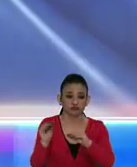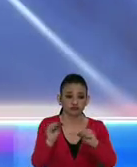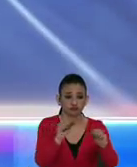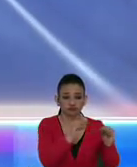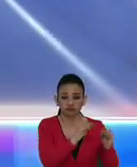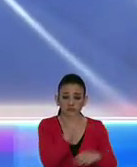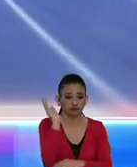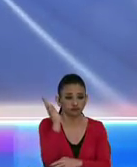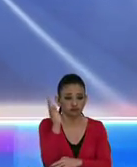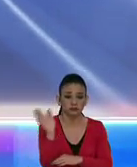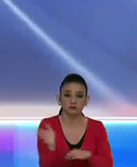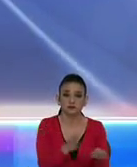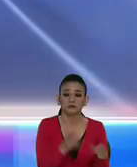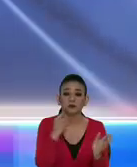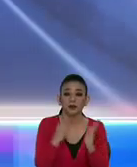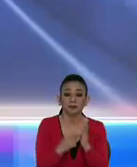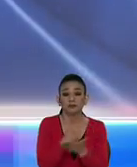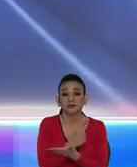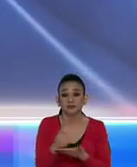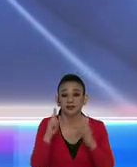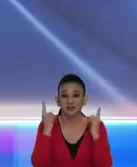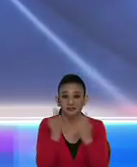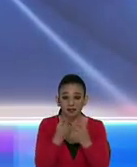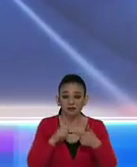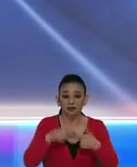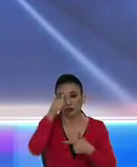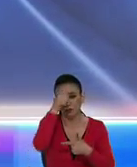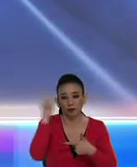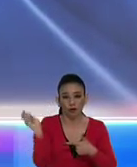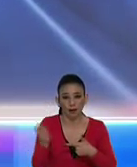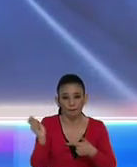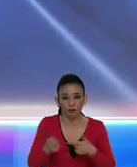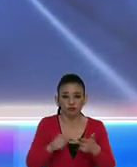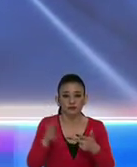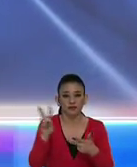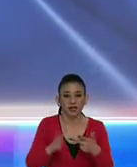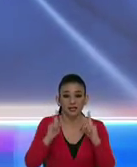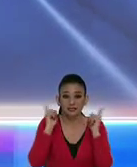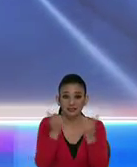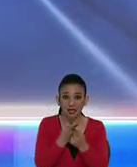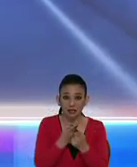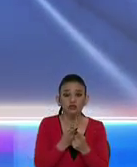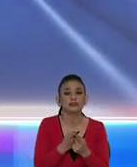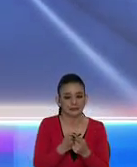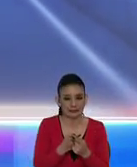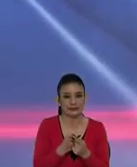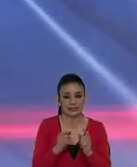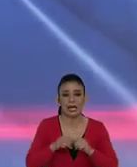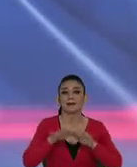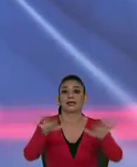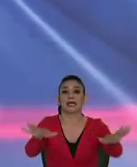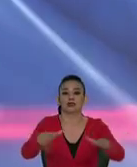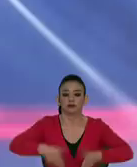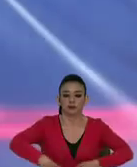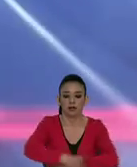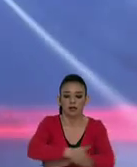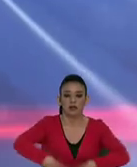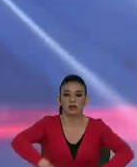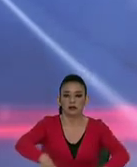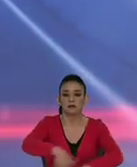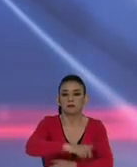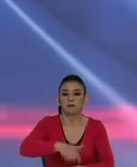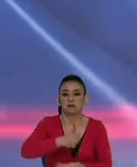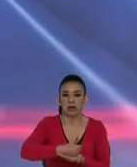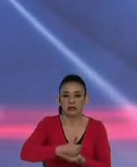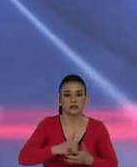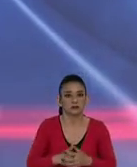procesiones principales como Semana Santa, Domingo de Ramos y el Viernes Santo sí se celebrarán en espacios abiertos, calles y plazas. Remarcan que